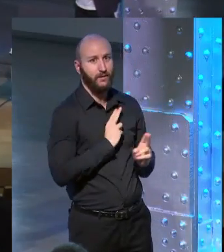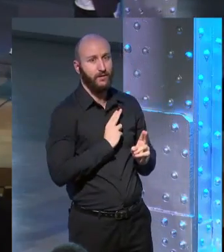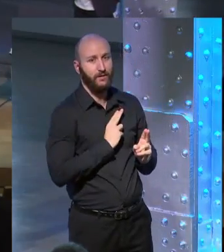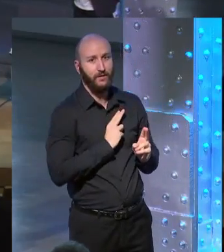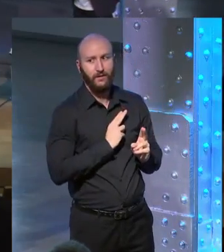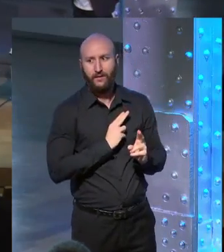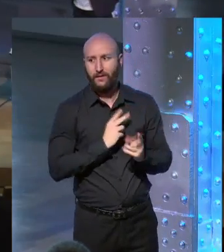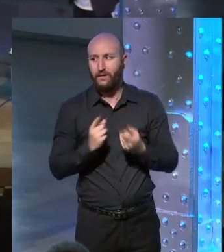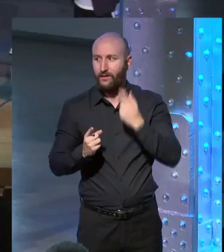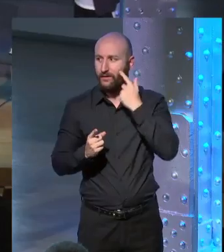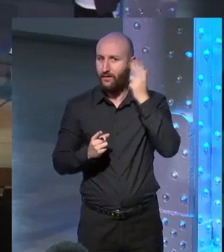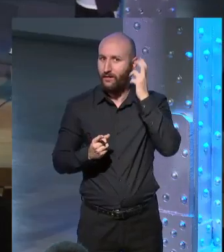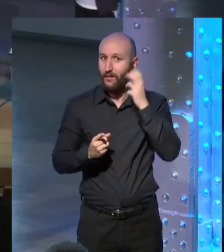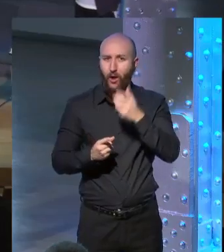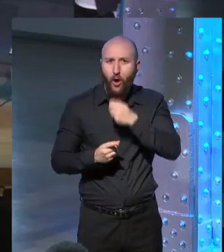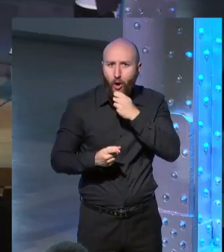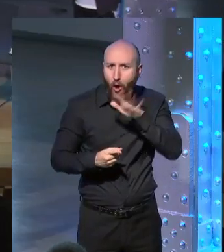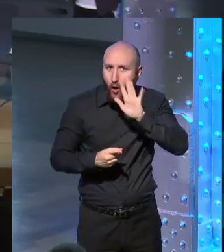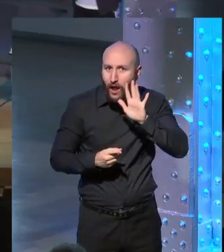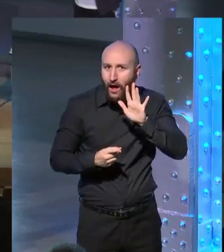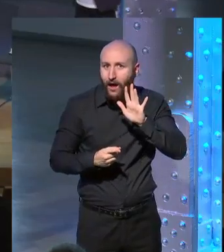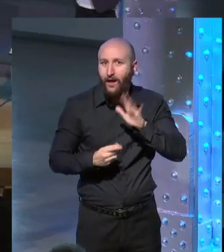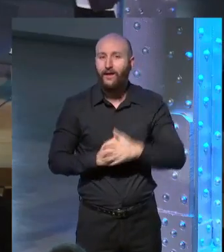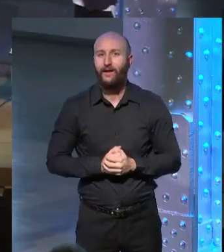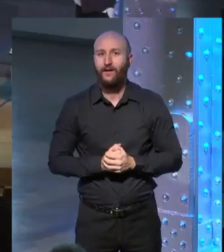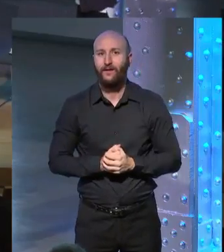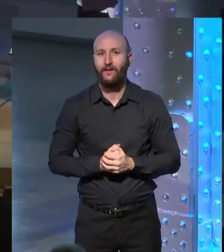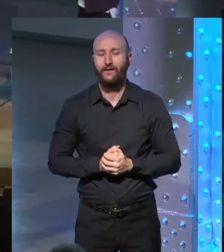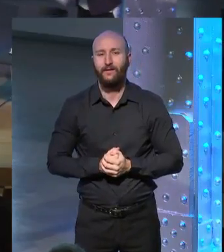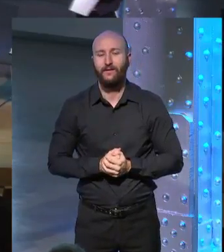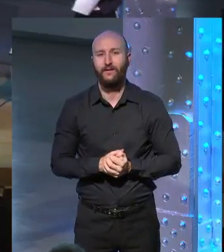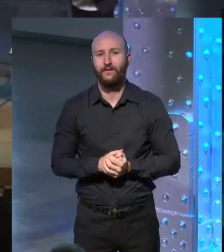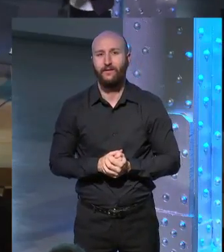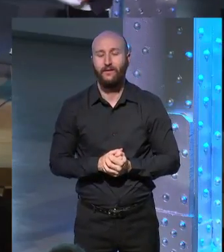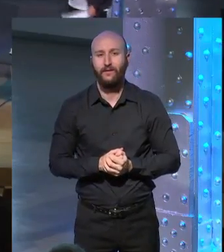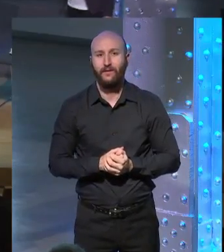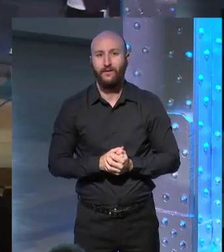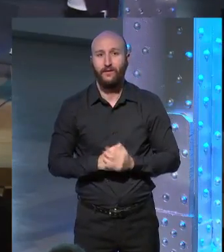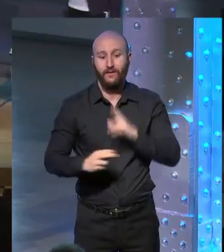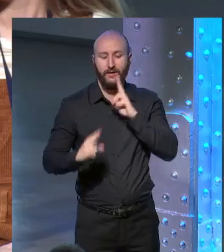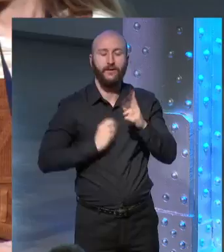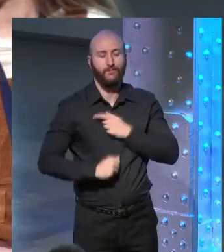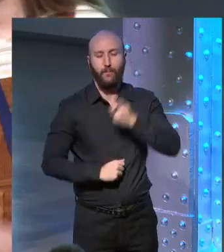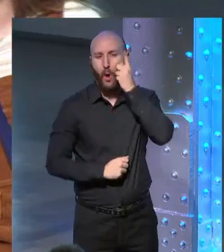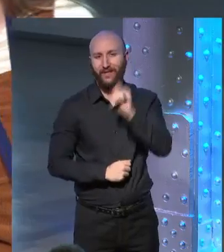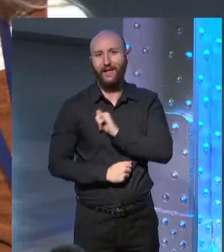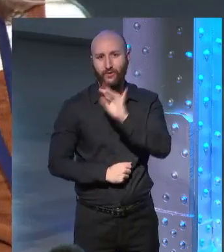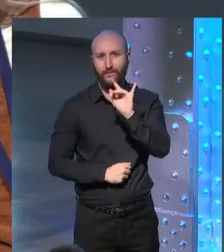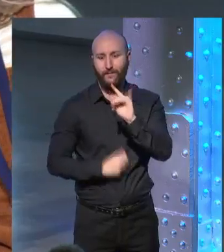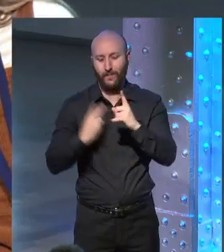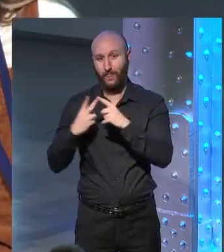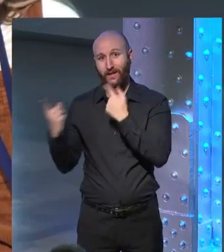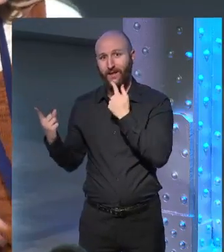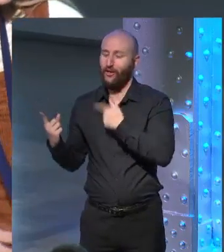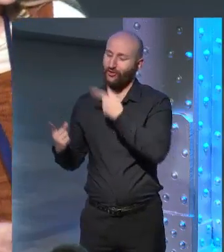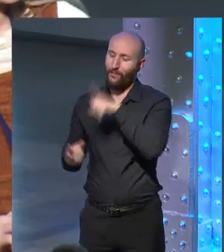Ese no funciona. Hola. Sí. Déjetelo aquí. Yo sí que tengo un móvil. Yo